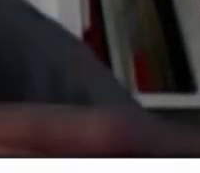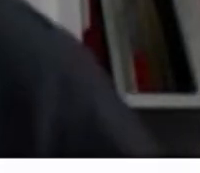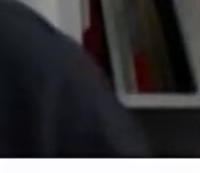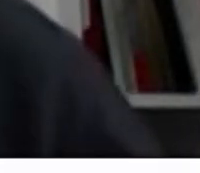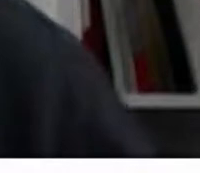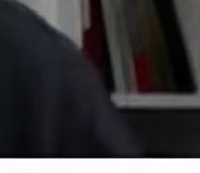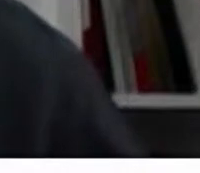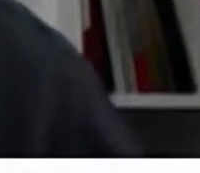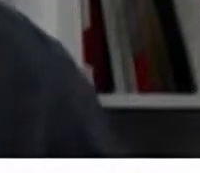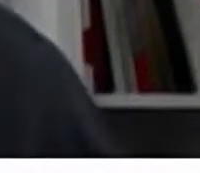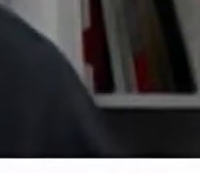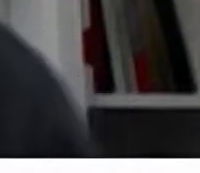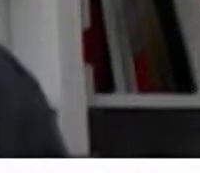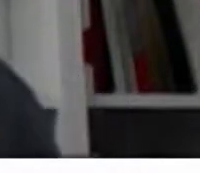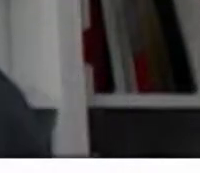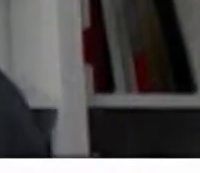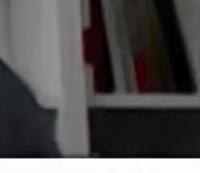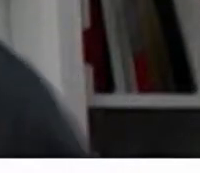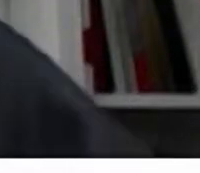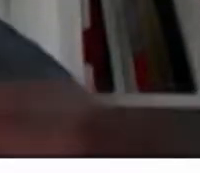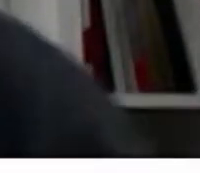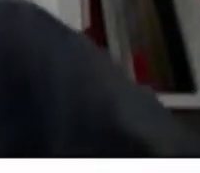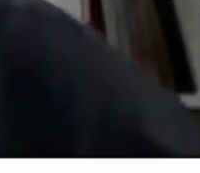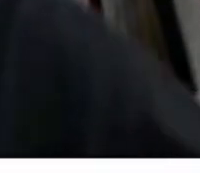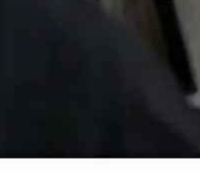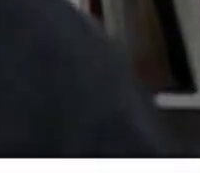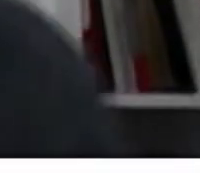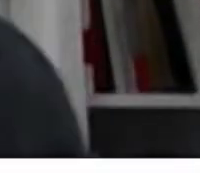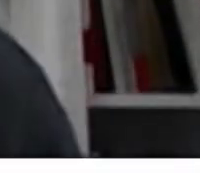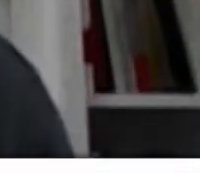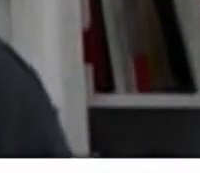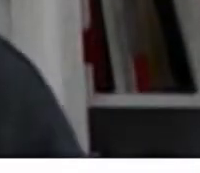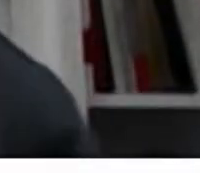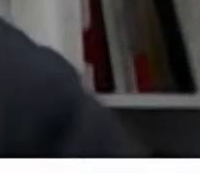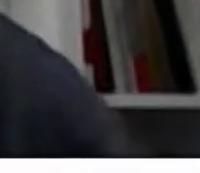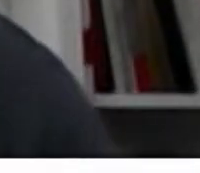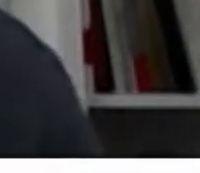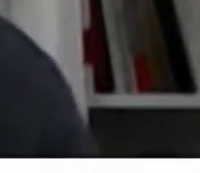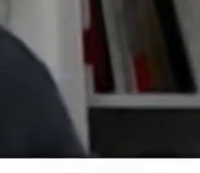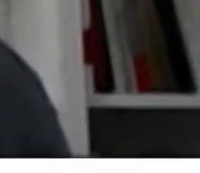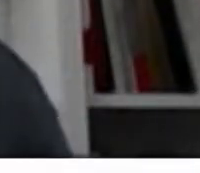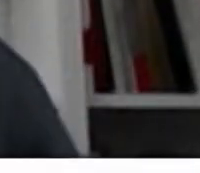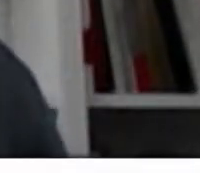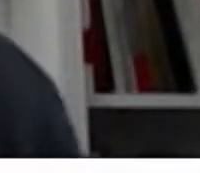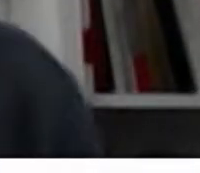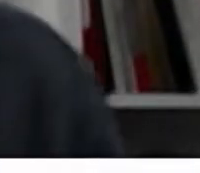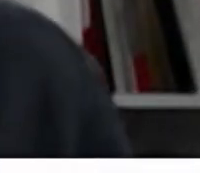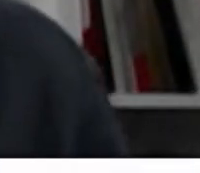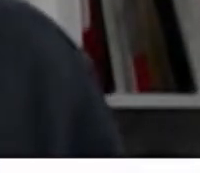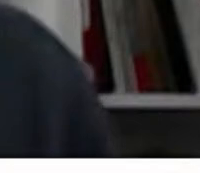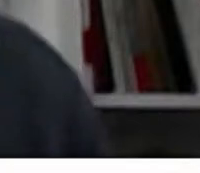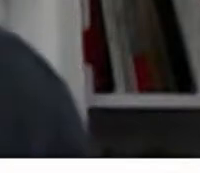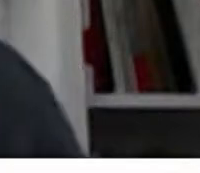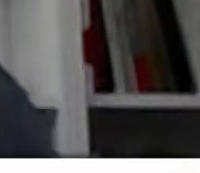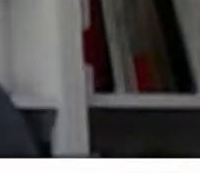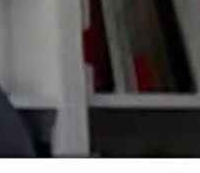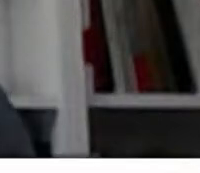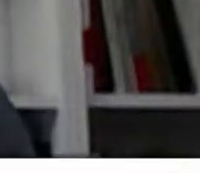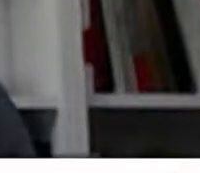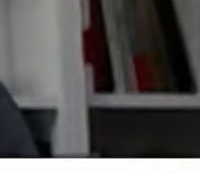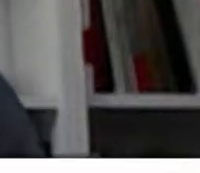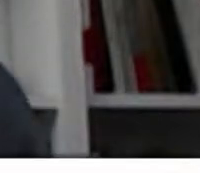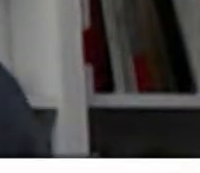¿Cuál es la vía para construir un modelo de desarrollo en Argentina? Eso es lo que queremos discutir. Y desde el socialismo sí creemos en la intervención